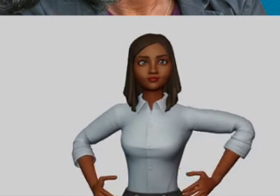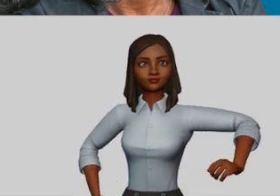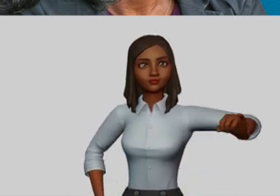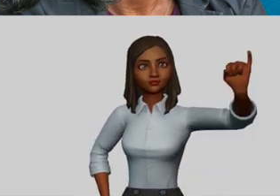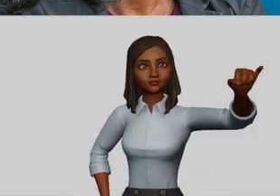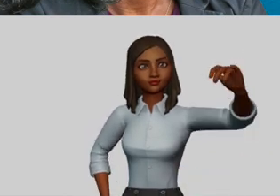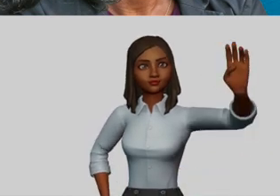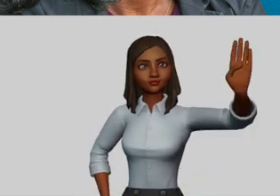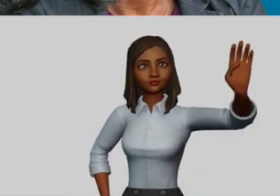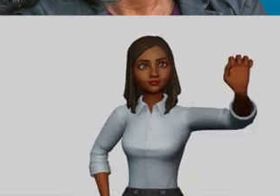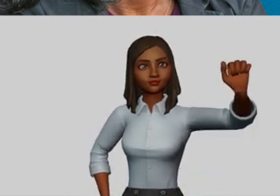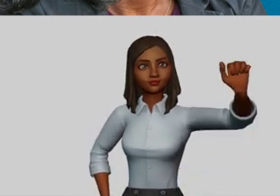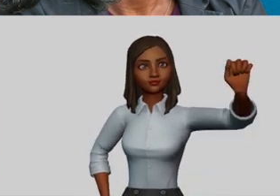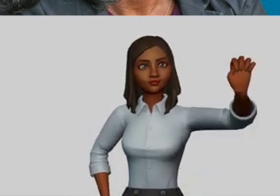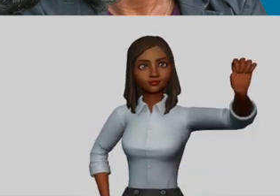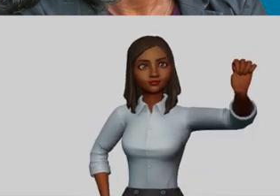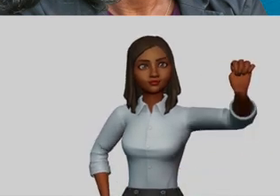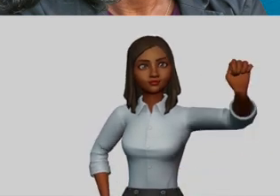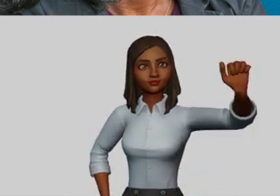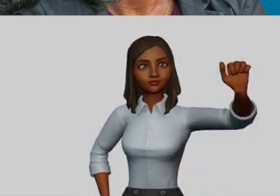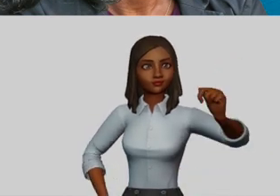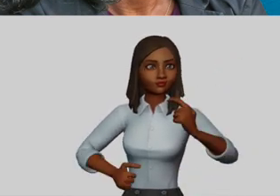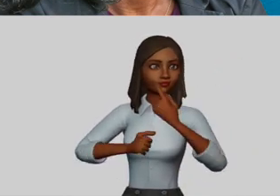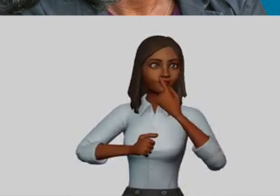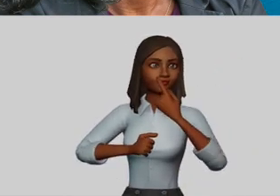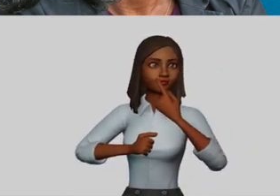de retail,